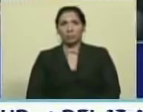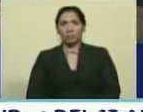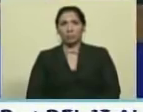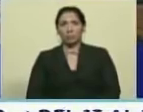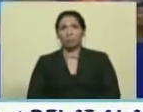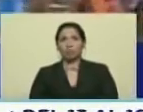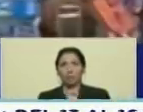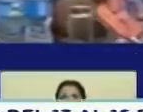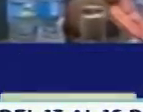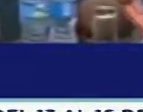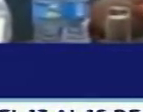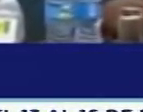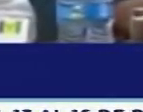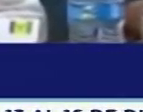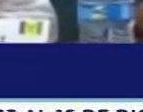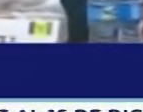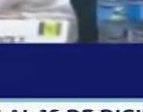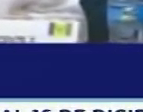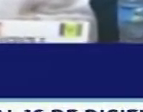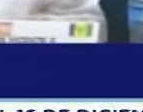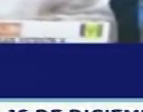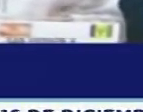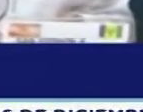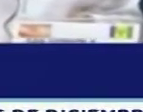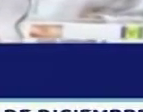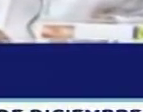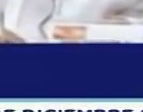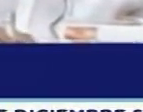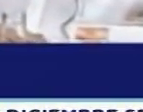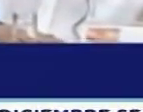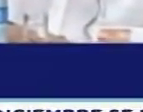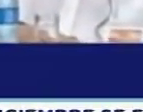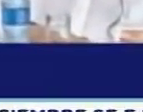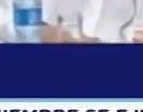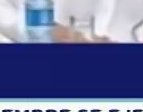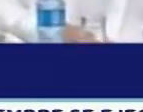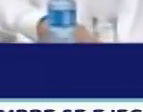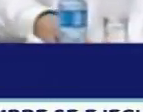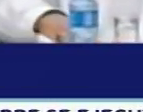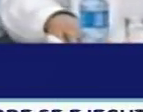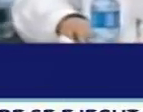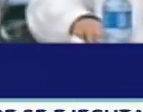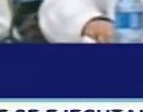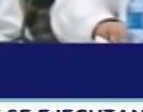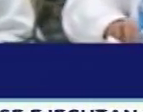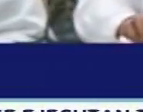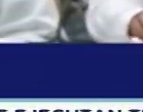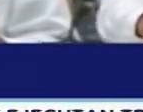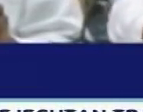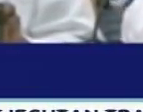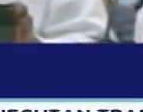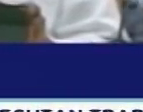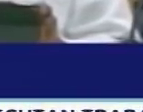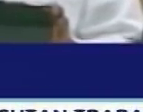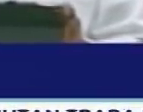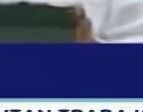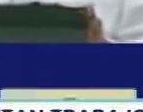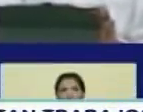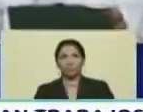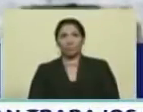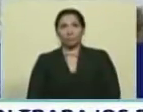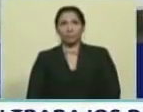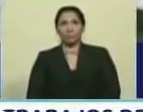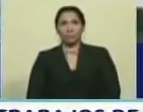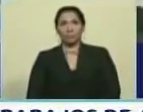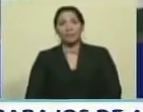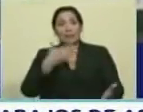en realidades? En una de las cumbres del ALBA, Chávez contó un día cómo Fidel le dio nombre a la misión que, gracias a